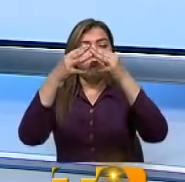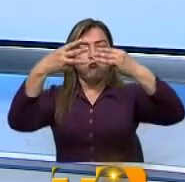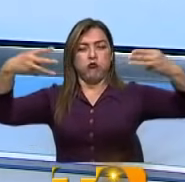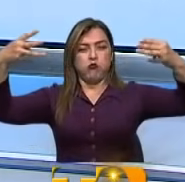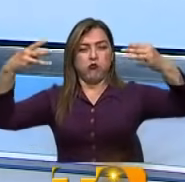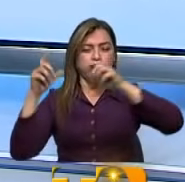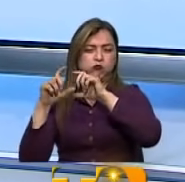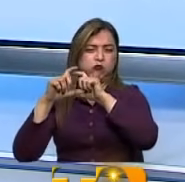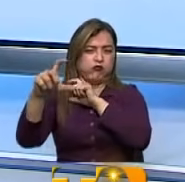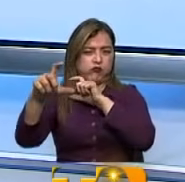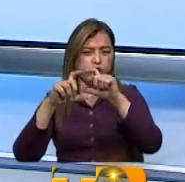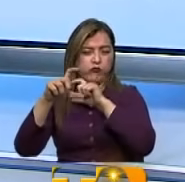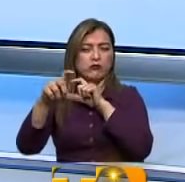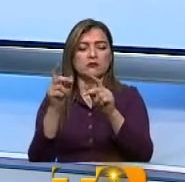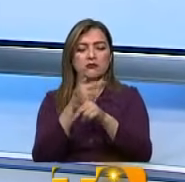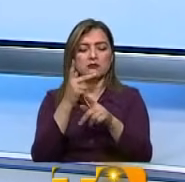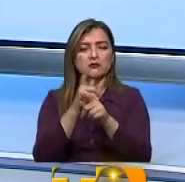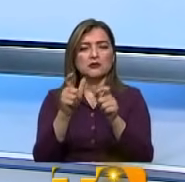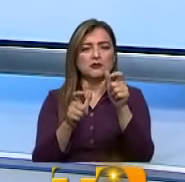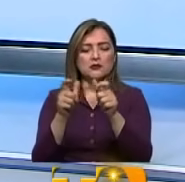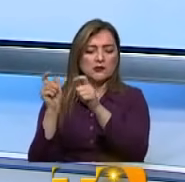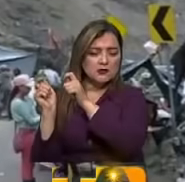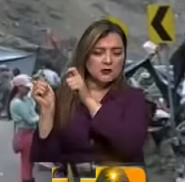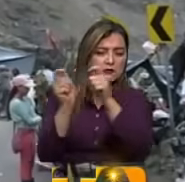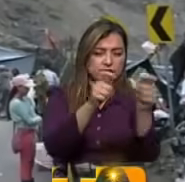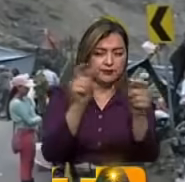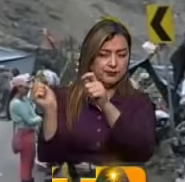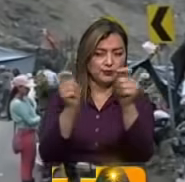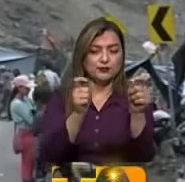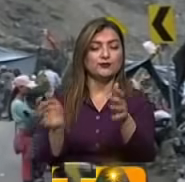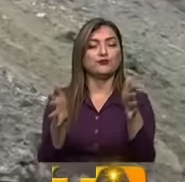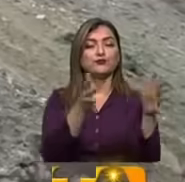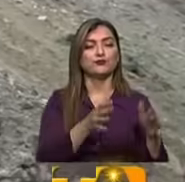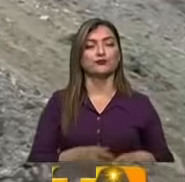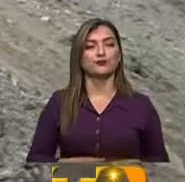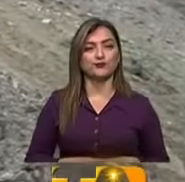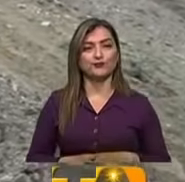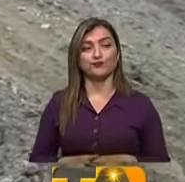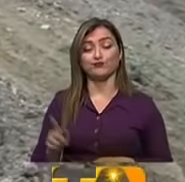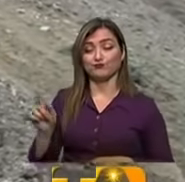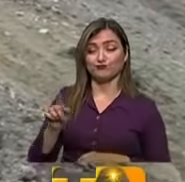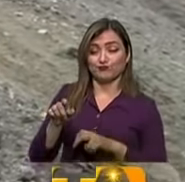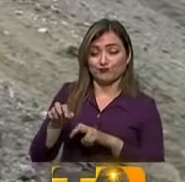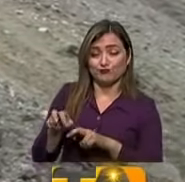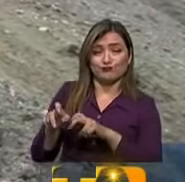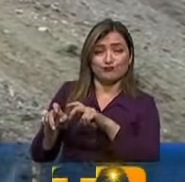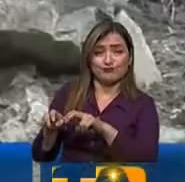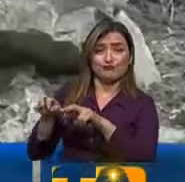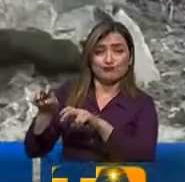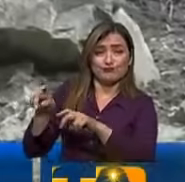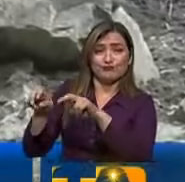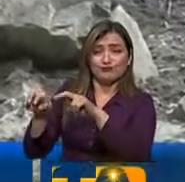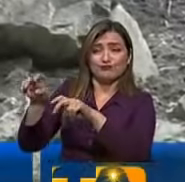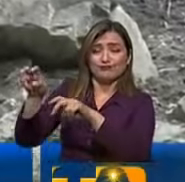pasar productos, medio de transporte y hasta personas. De esta manera deben cruzar las personas que por alguna